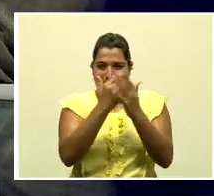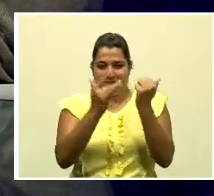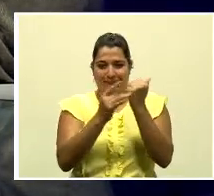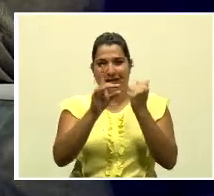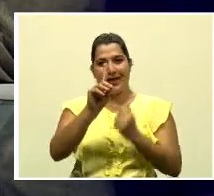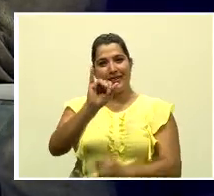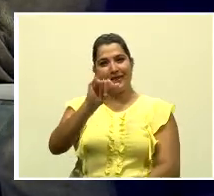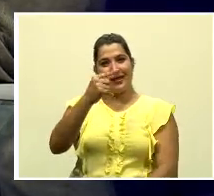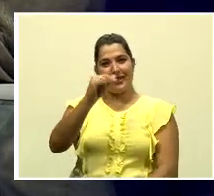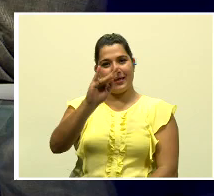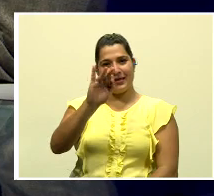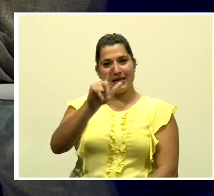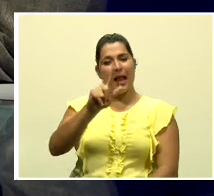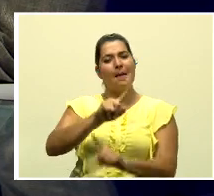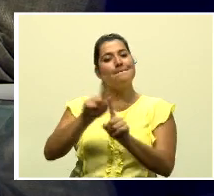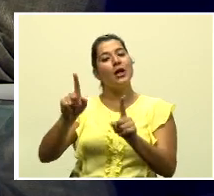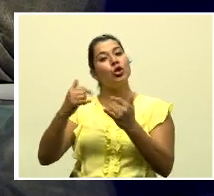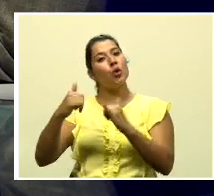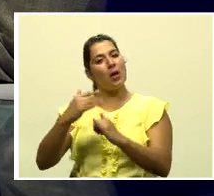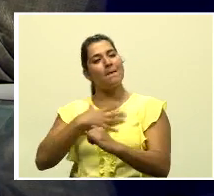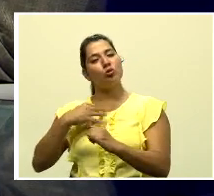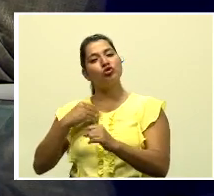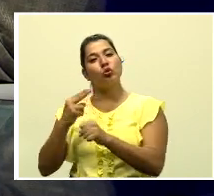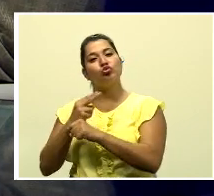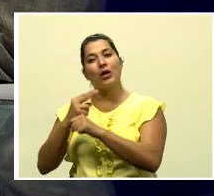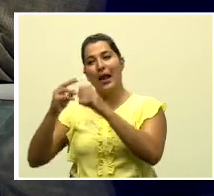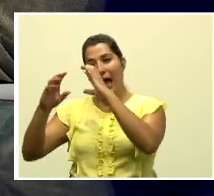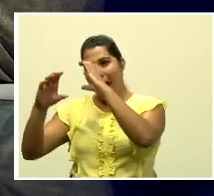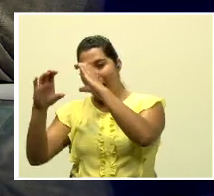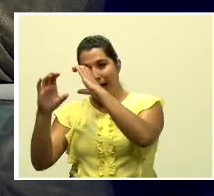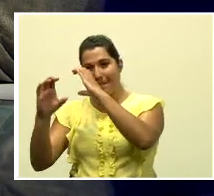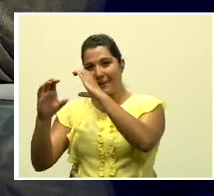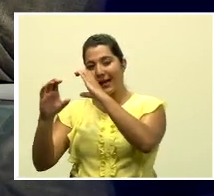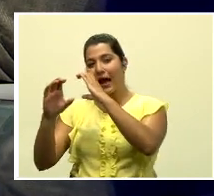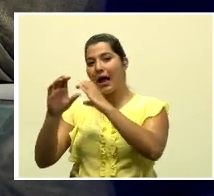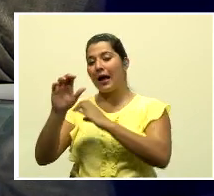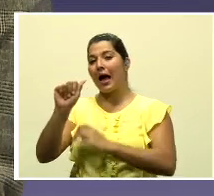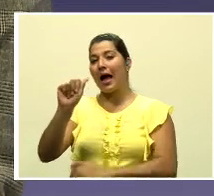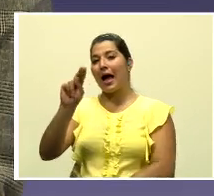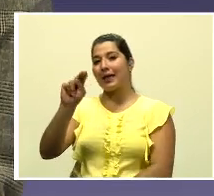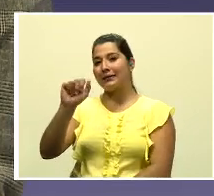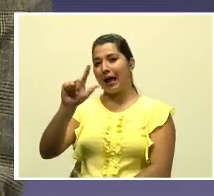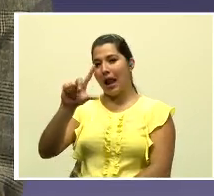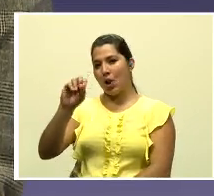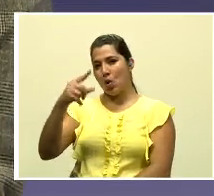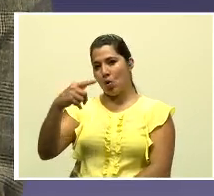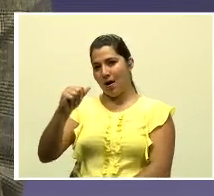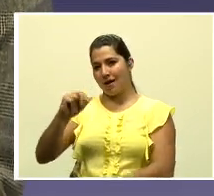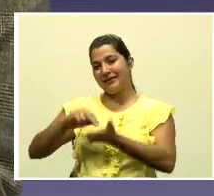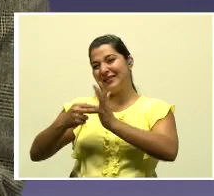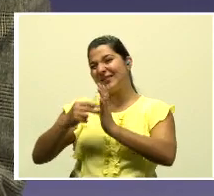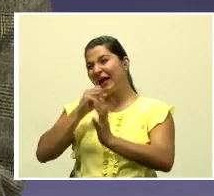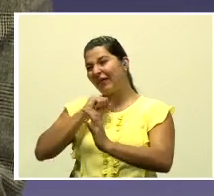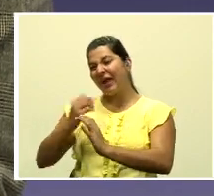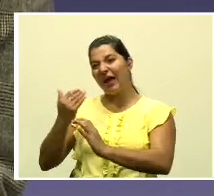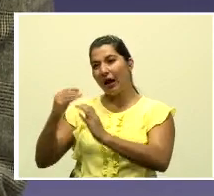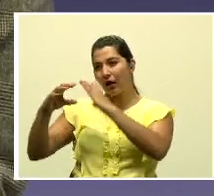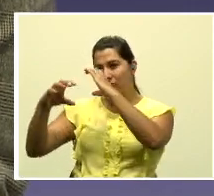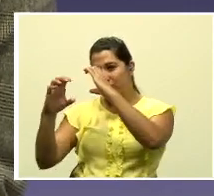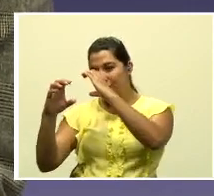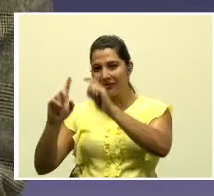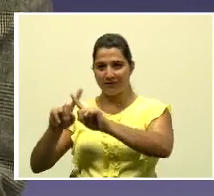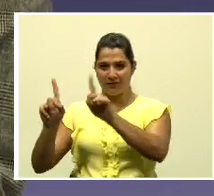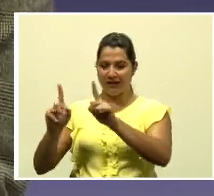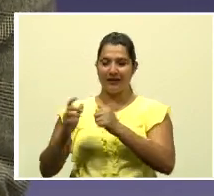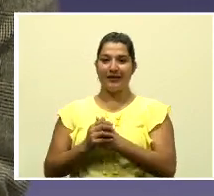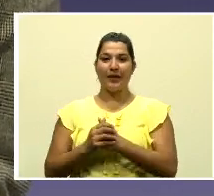o fotoquímica, como me gusta llamarle, para ese tipo de trabajo, porque los parámetros